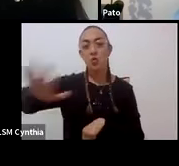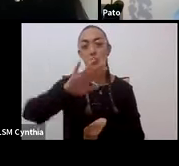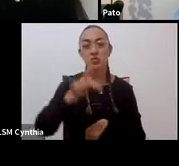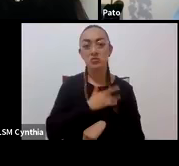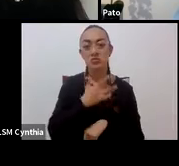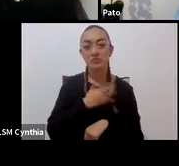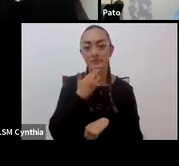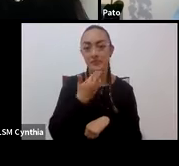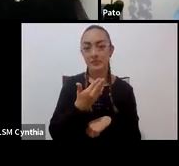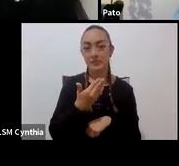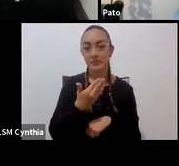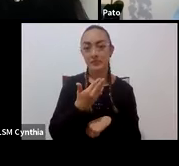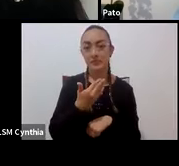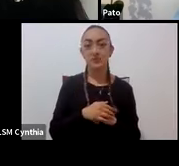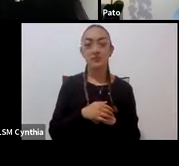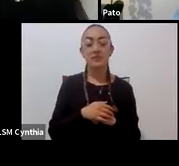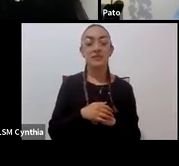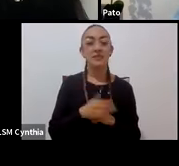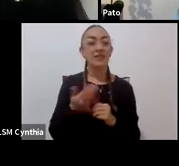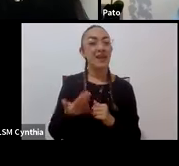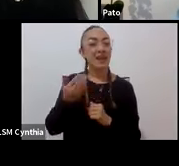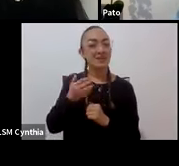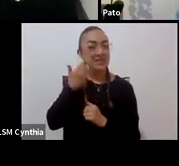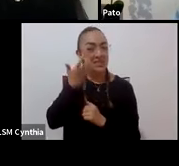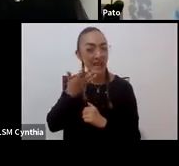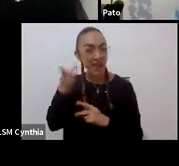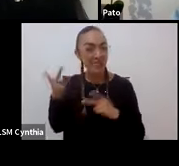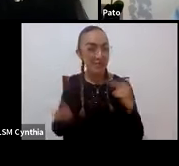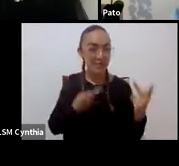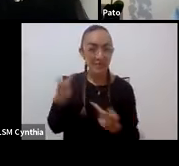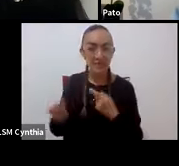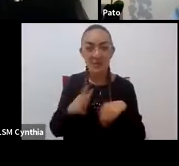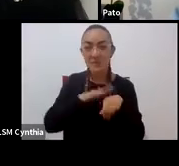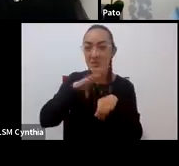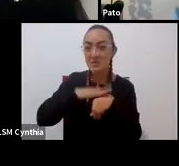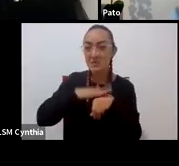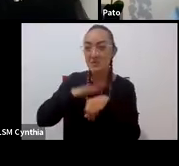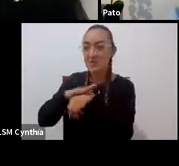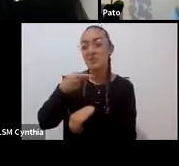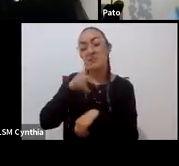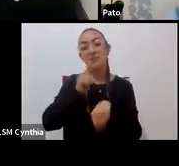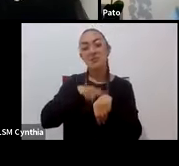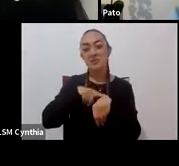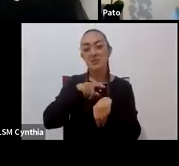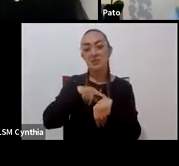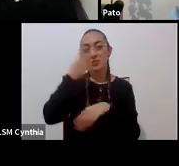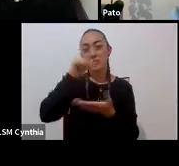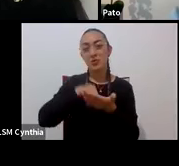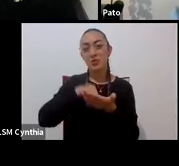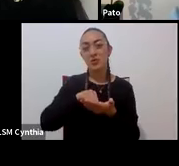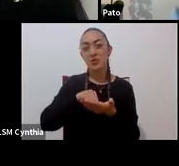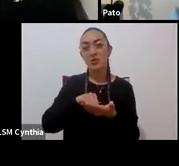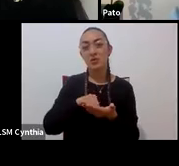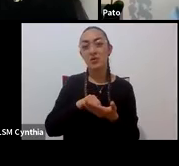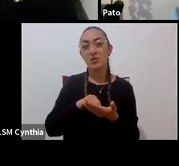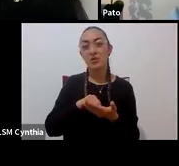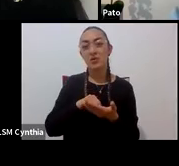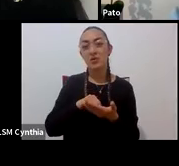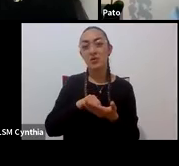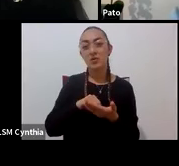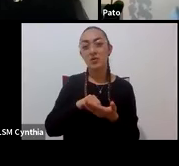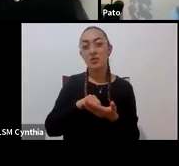las que teníamos nosotros en la dirección, pero por tiempos creo que les voy a leer algunas del público que